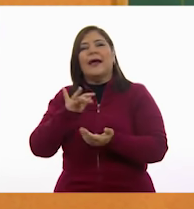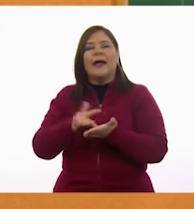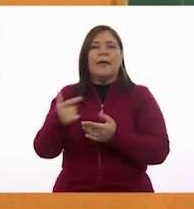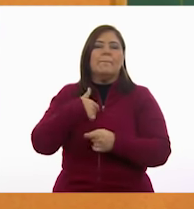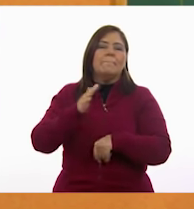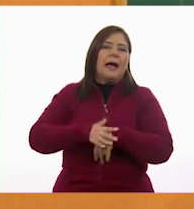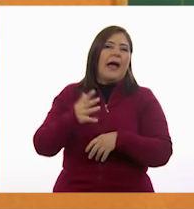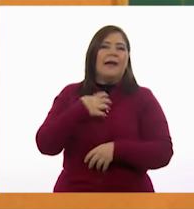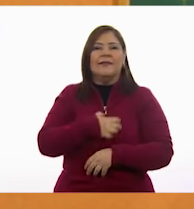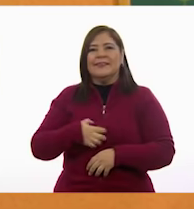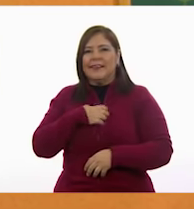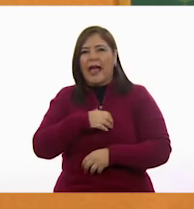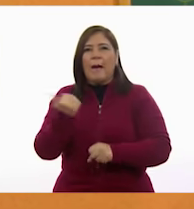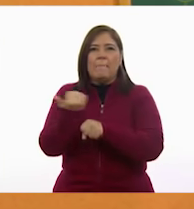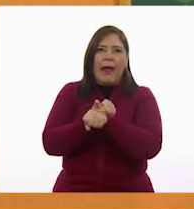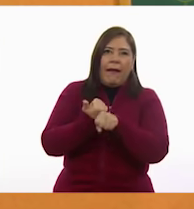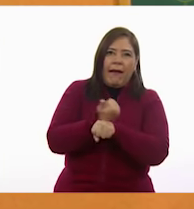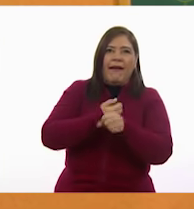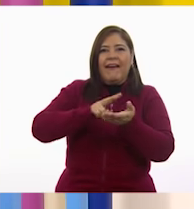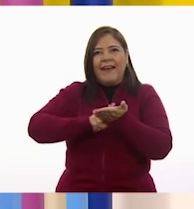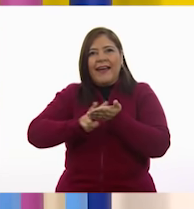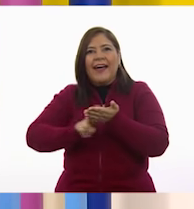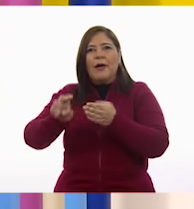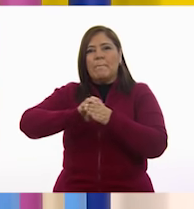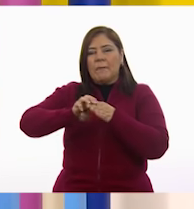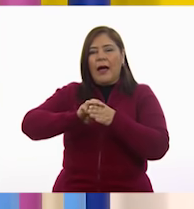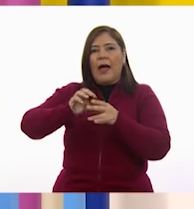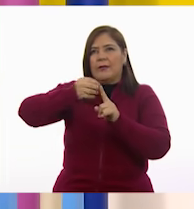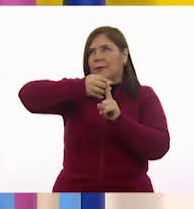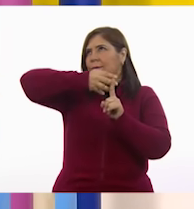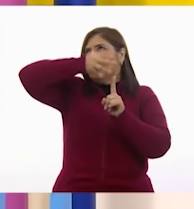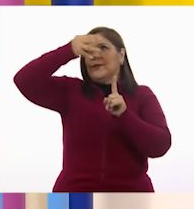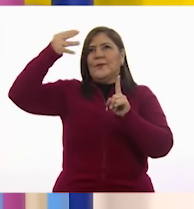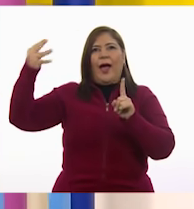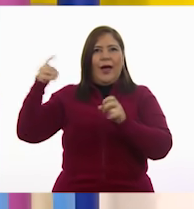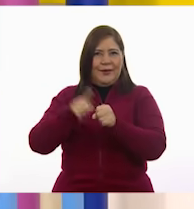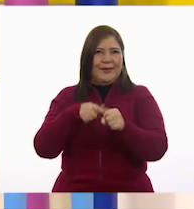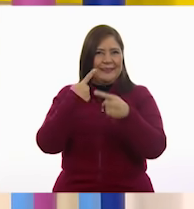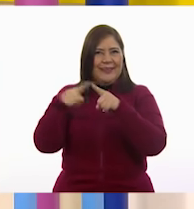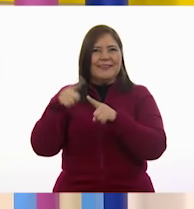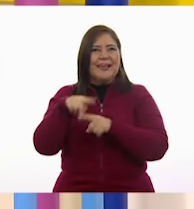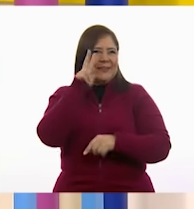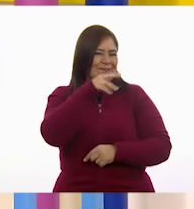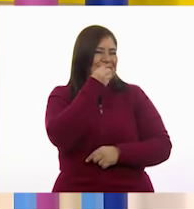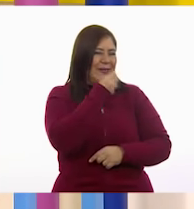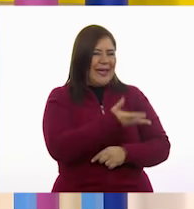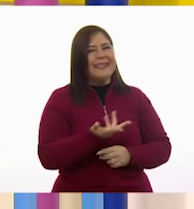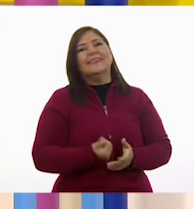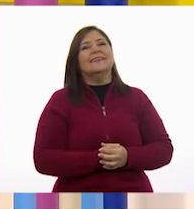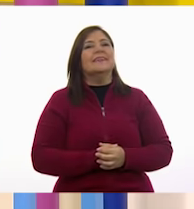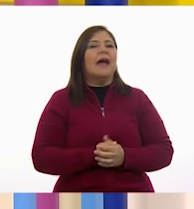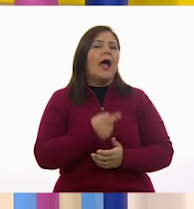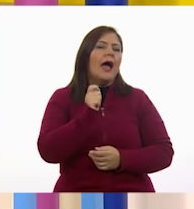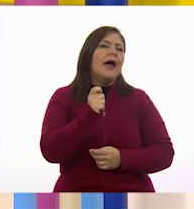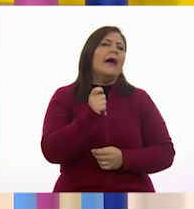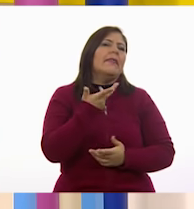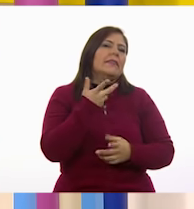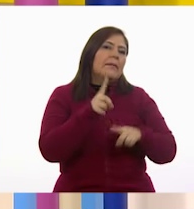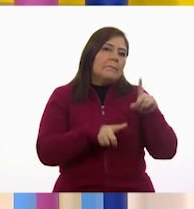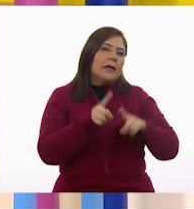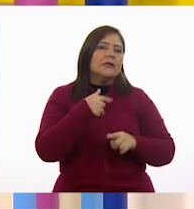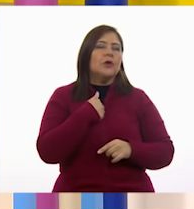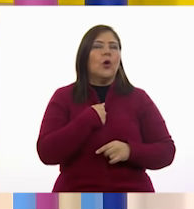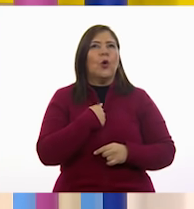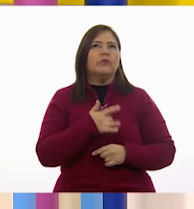verde, morado. Todos los colores del arco iris, ¿verdad? ¡Ah, qué padre! Bueno, recuerden, chicos, que también depende de nuestro estado de ánimo,